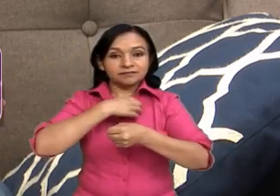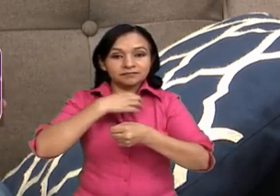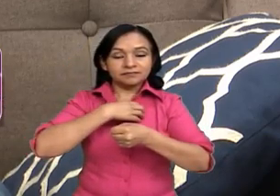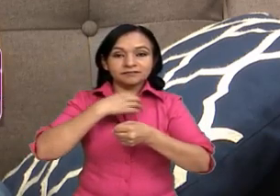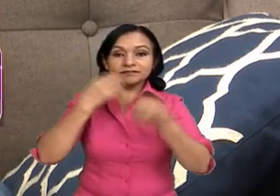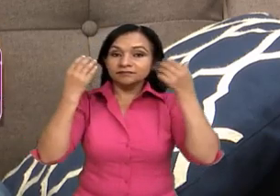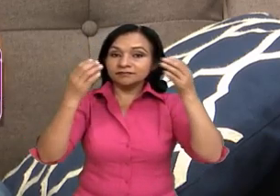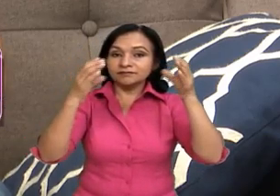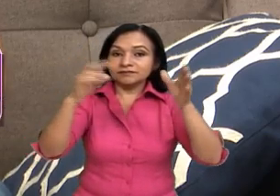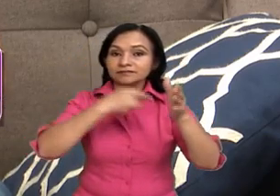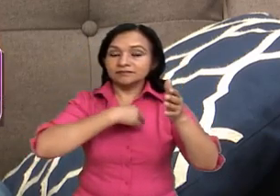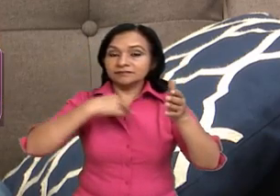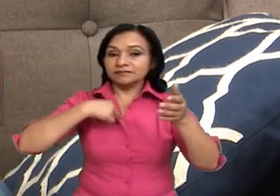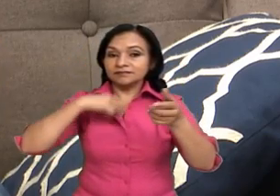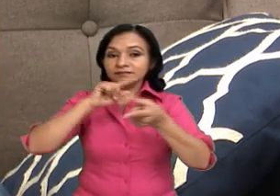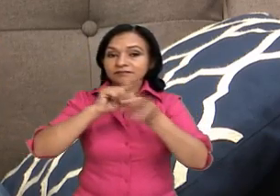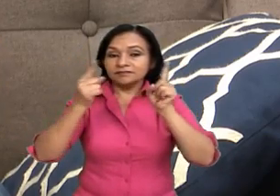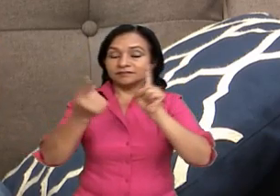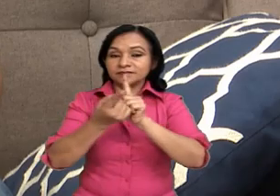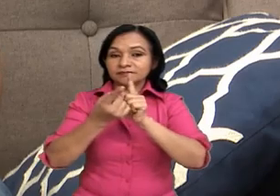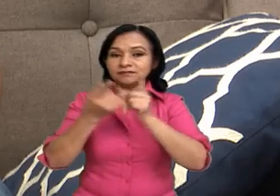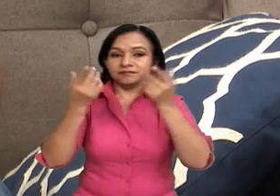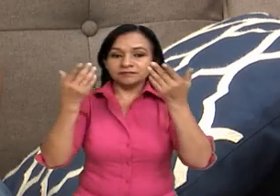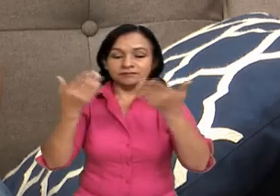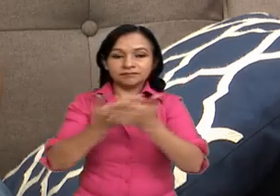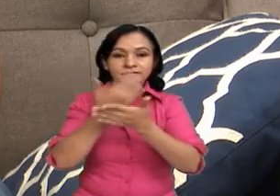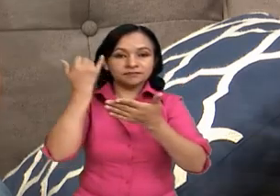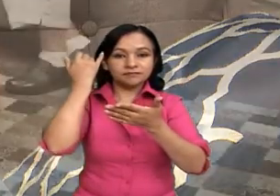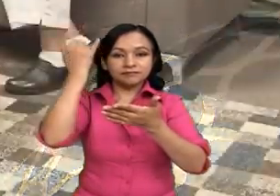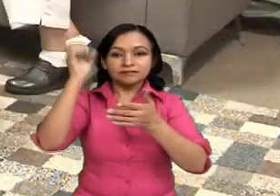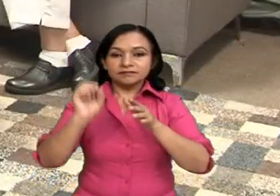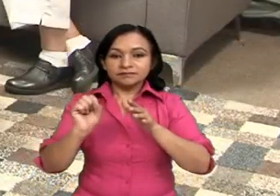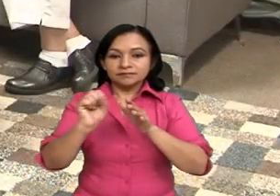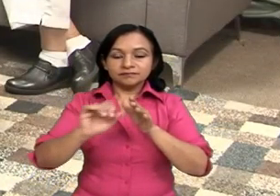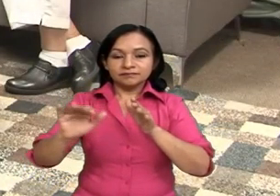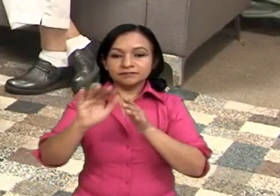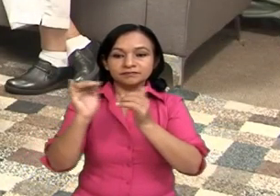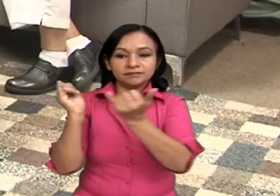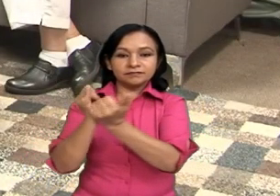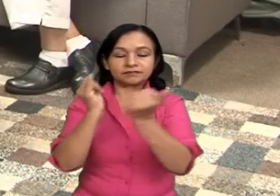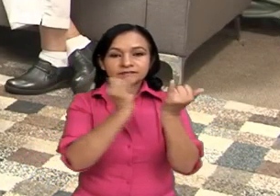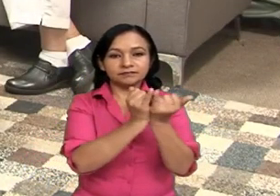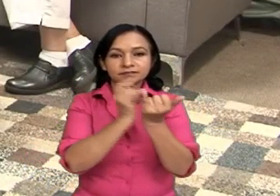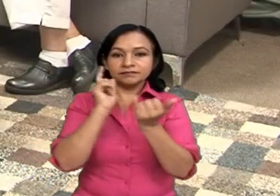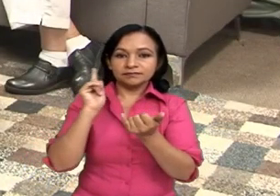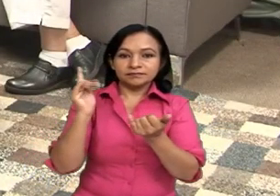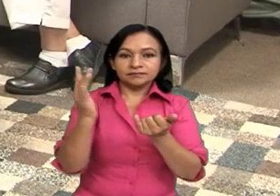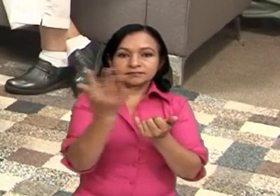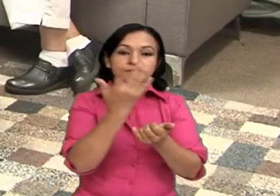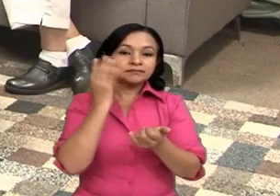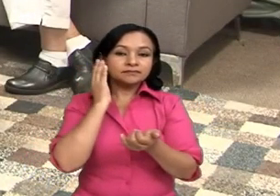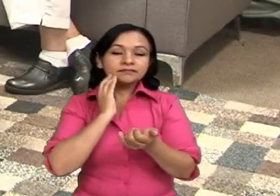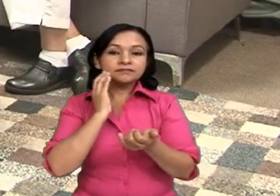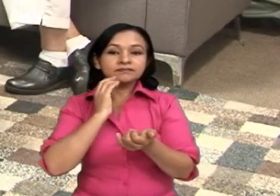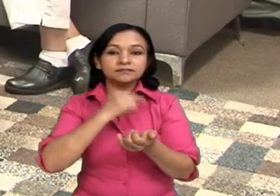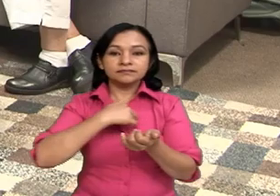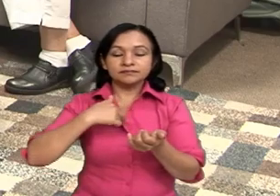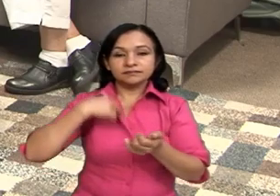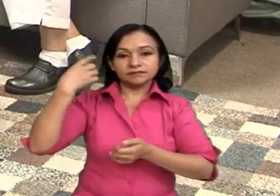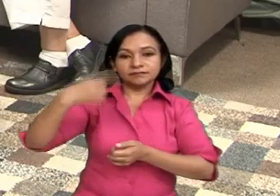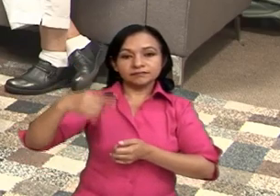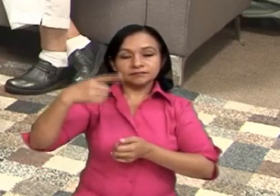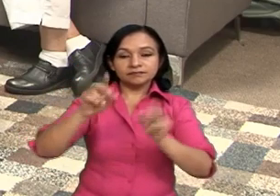puntuales que se traducen en paradigmas nuevos de sociedades más igualitarias y todo este experimento de reivindicación de derechos